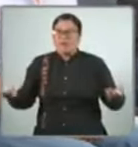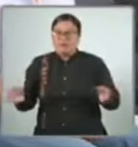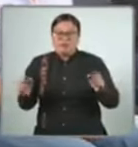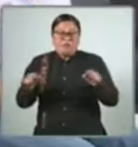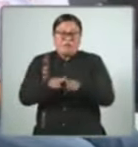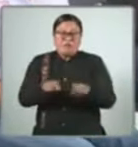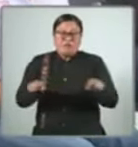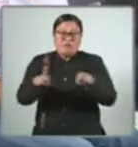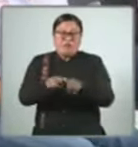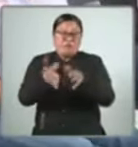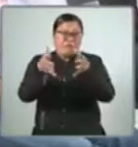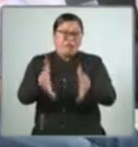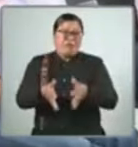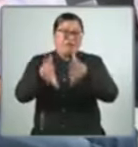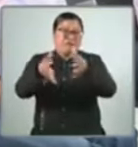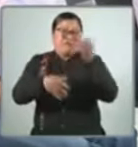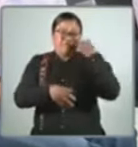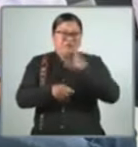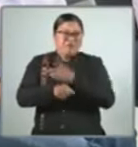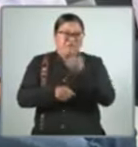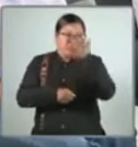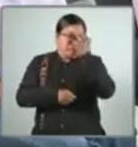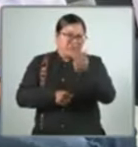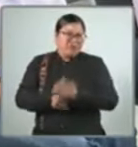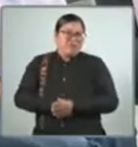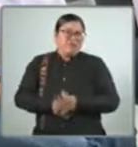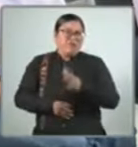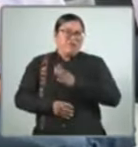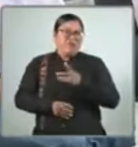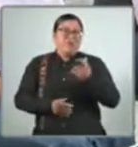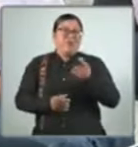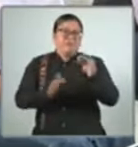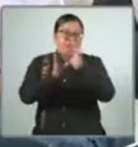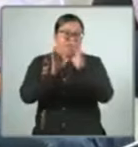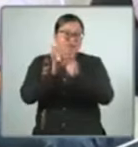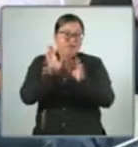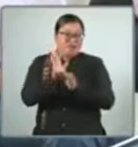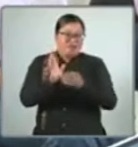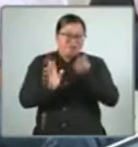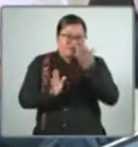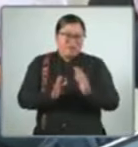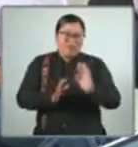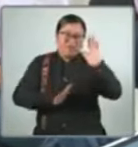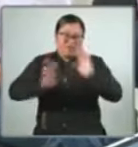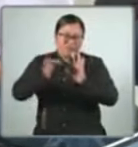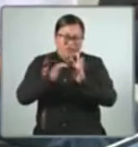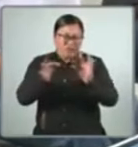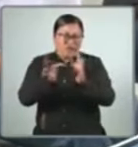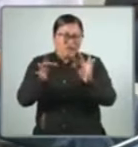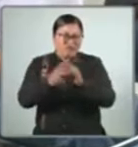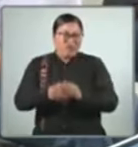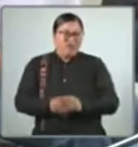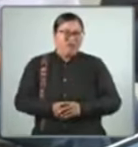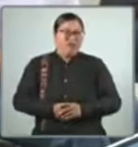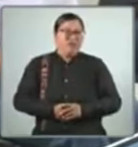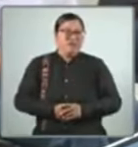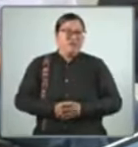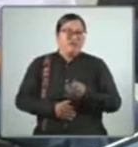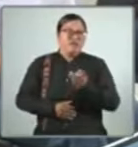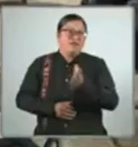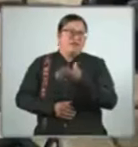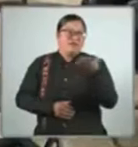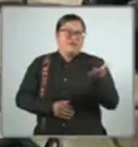igual? Sí. Yo creo que son algunos puntitos que me tomé el atrevimiento de comentarles, ¿sí? En el que, pues